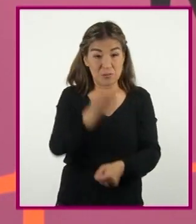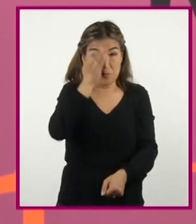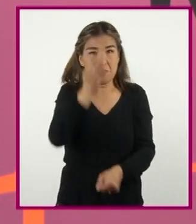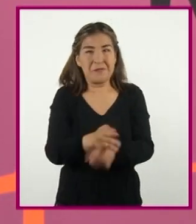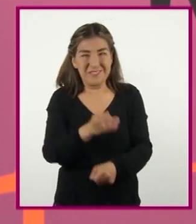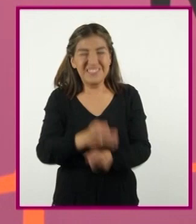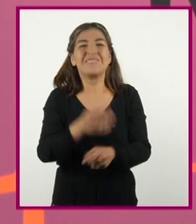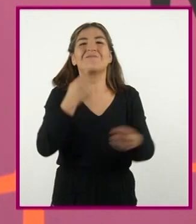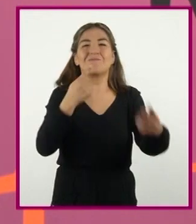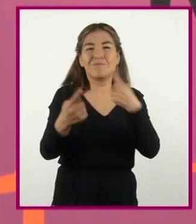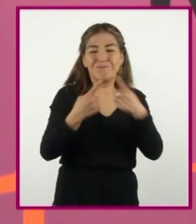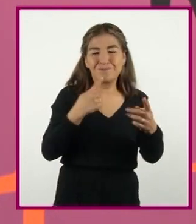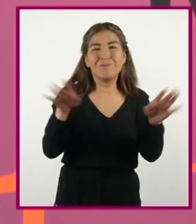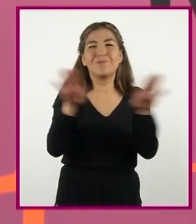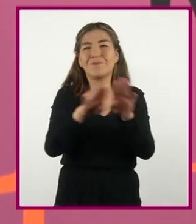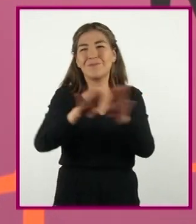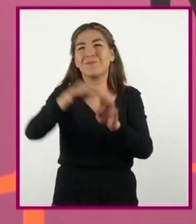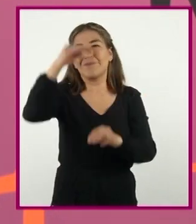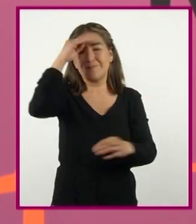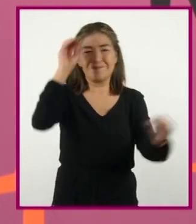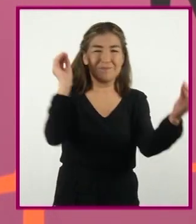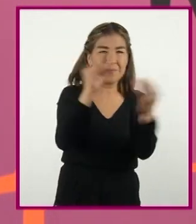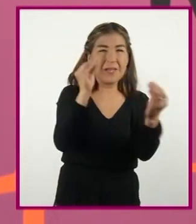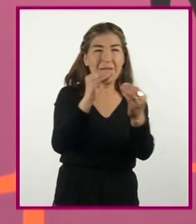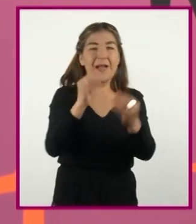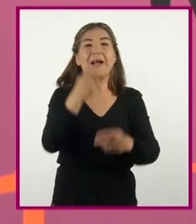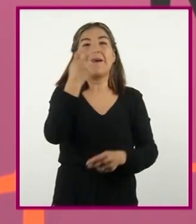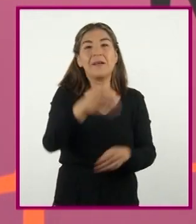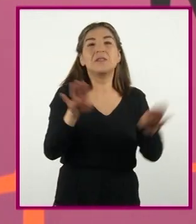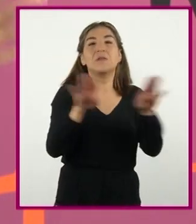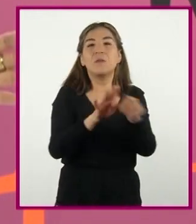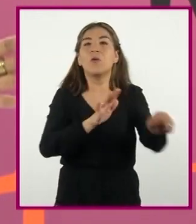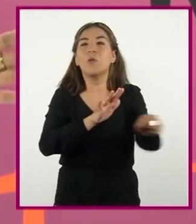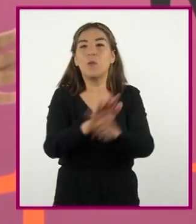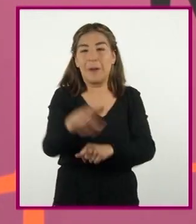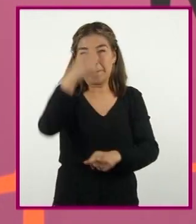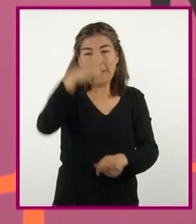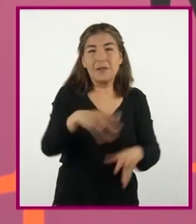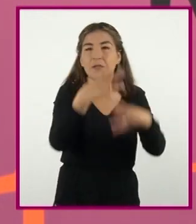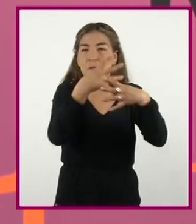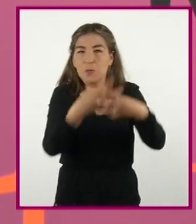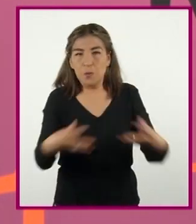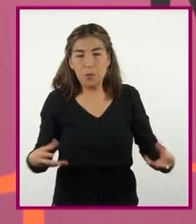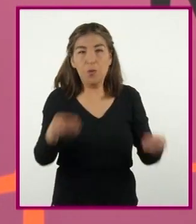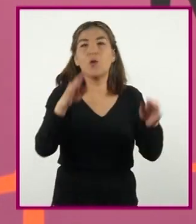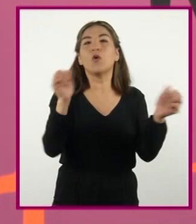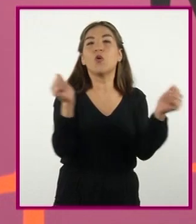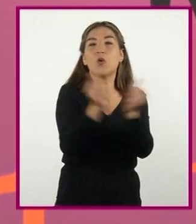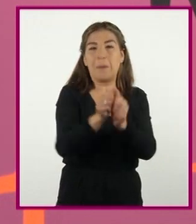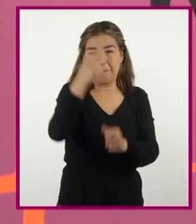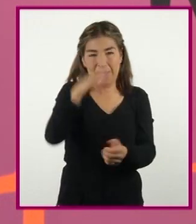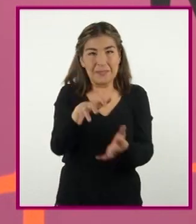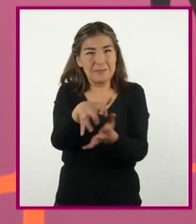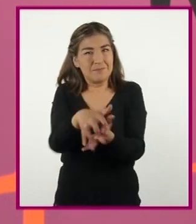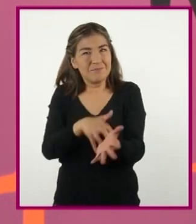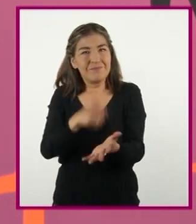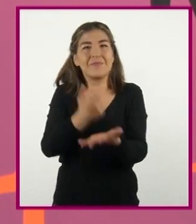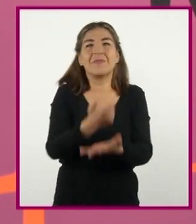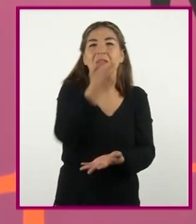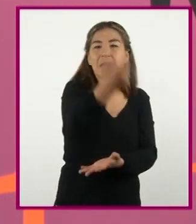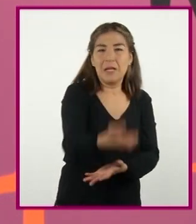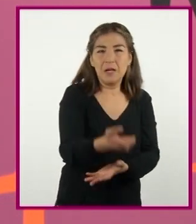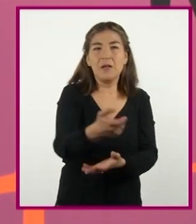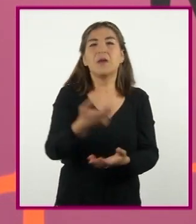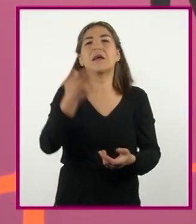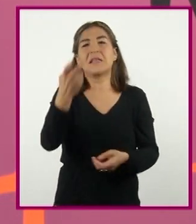continúa vigente. Aun cuando se ha apostado por acciones de desarrollo con sustentabilidad, lo cierto